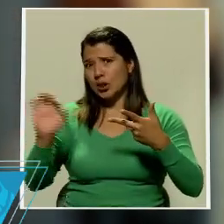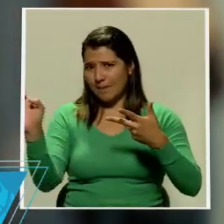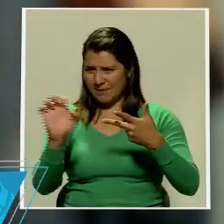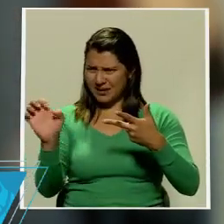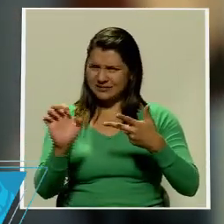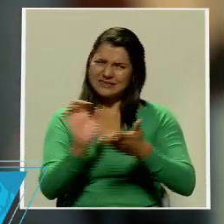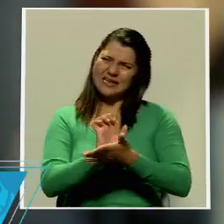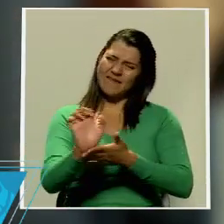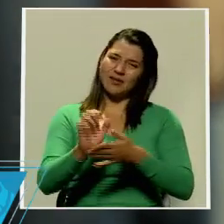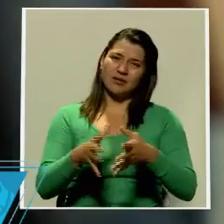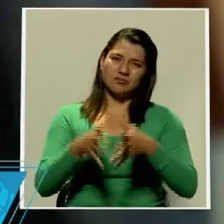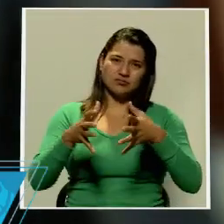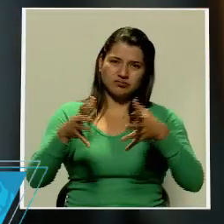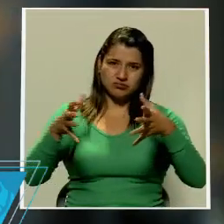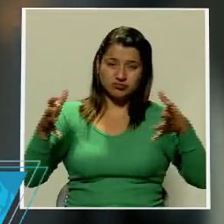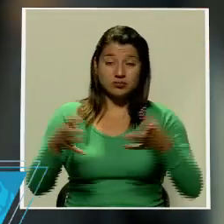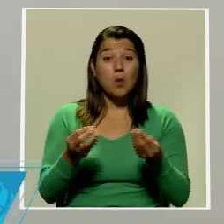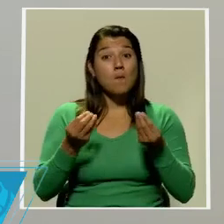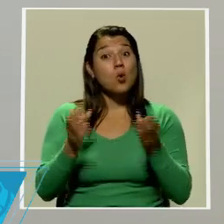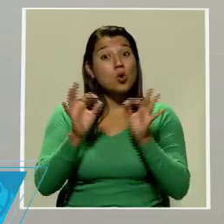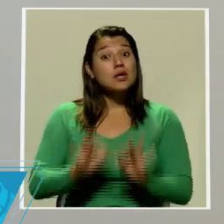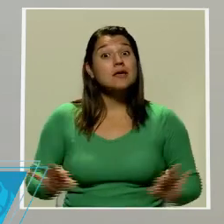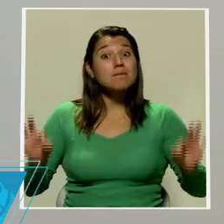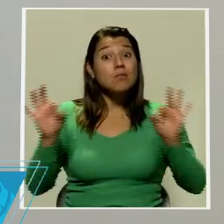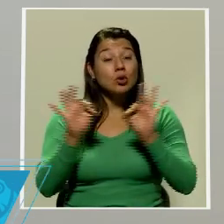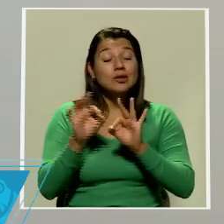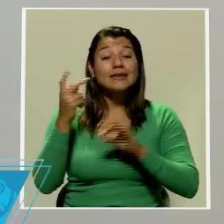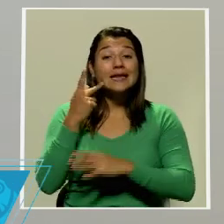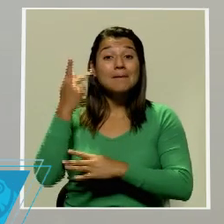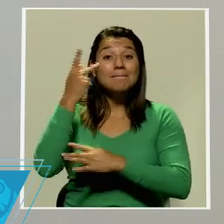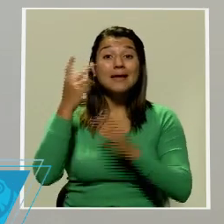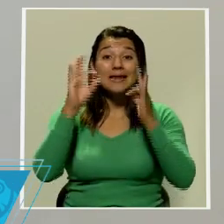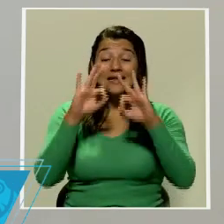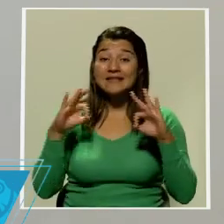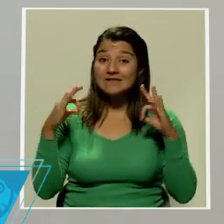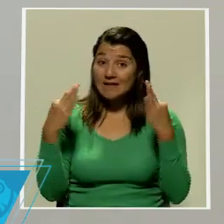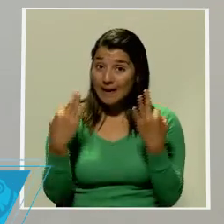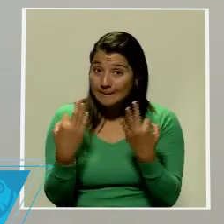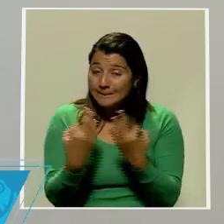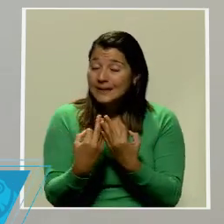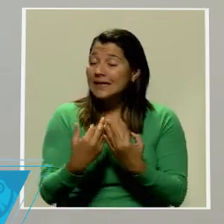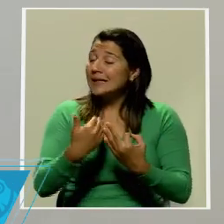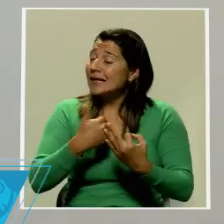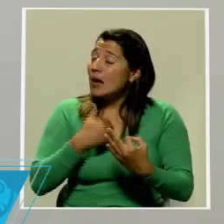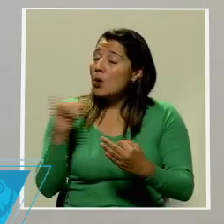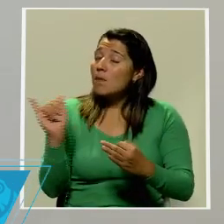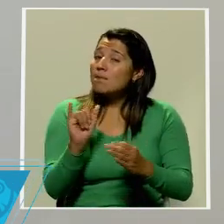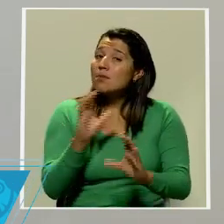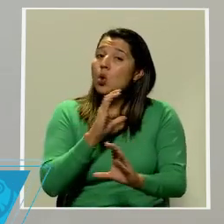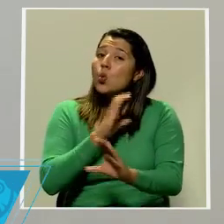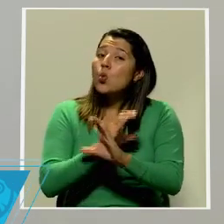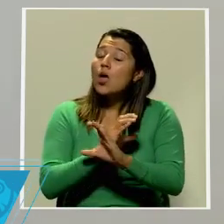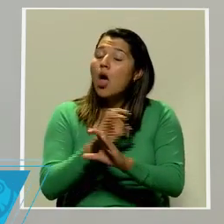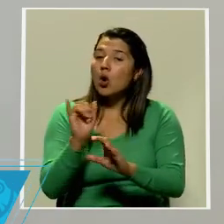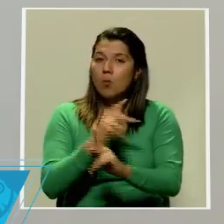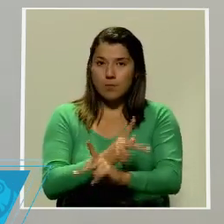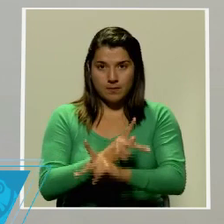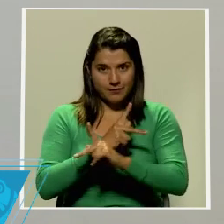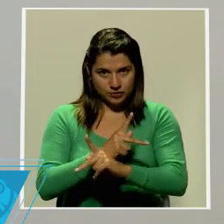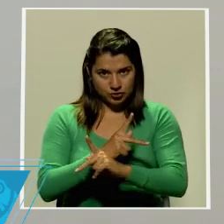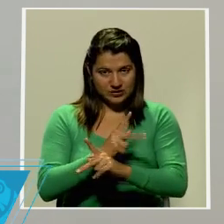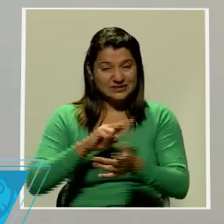vayan en aumento. Es importante que los padres de familia guardemos las mismas medidas preventivas. Me refiero